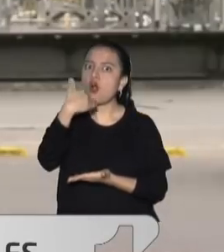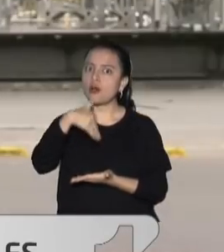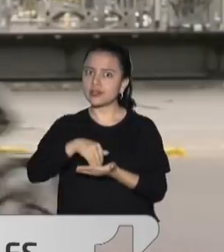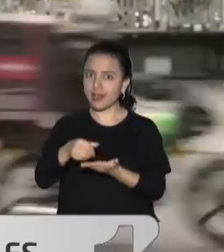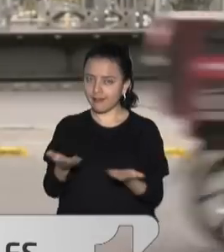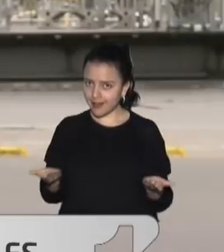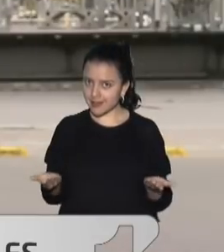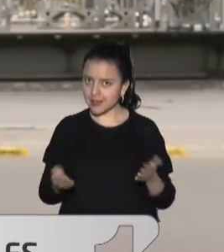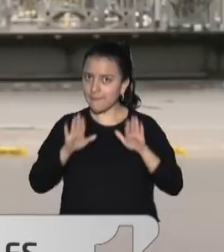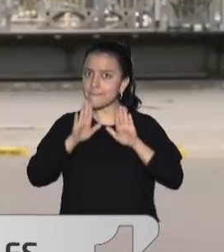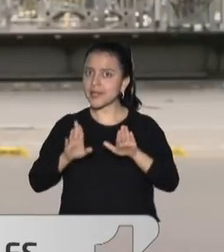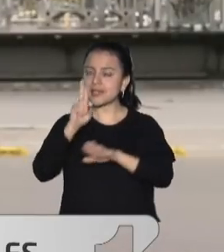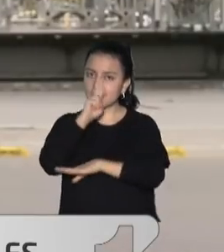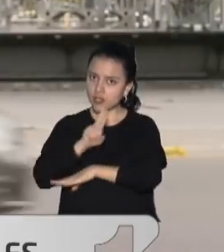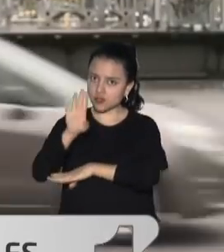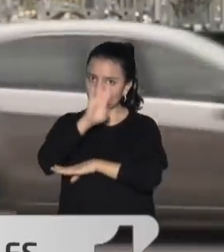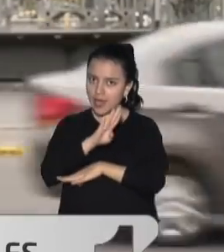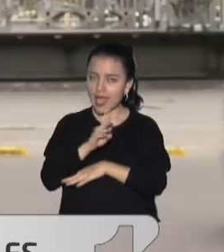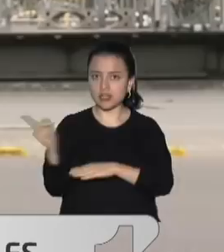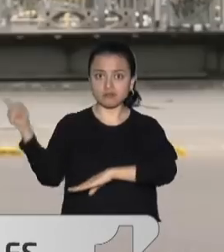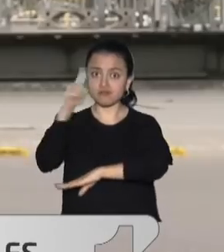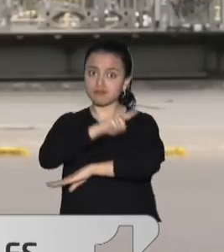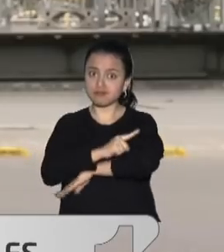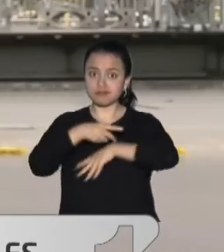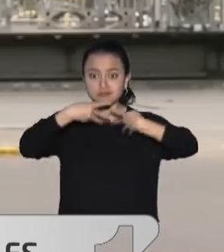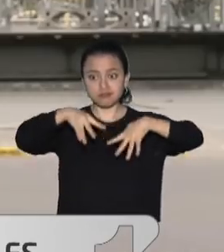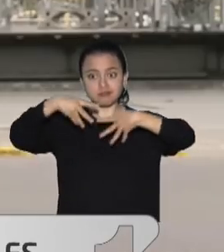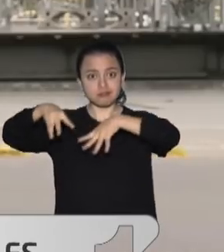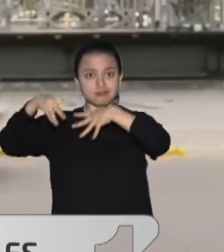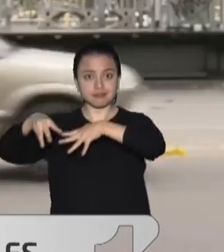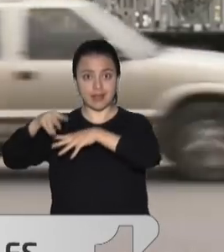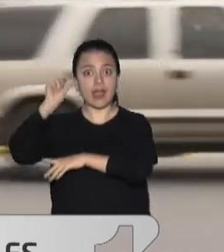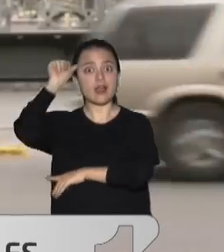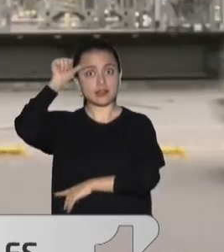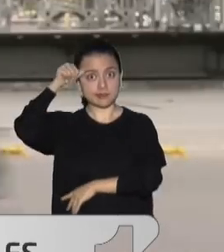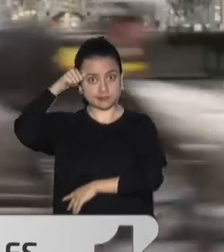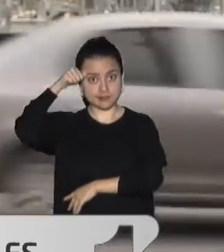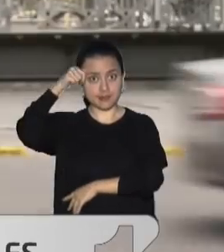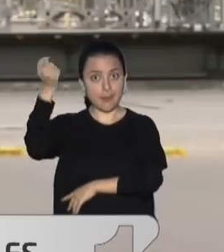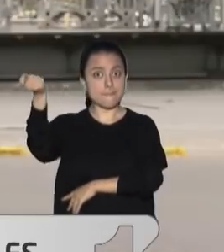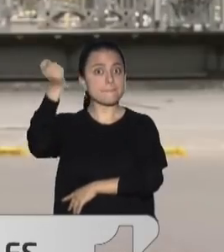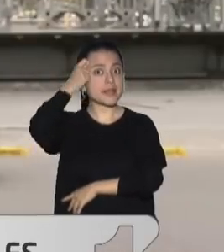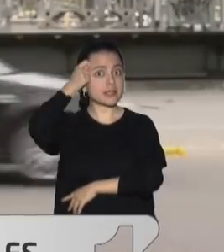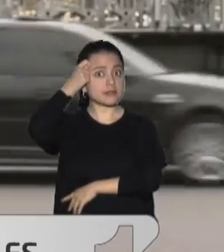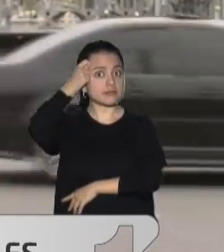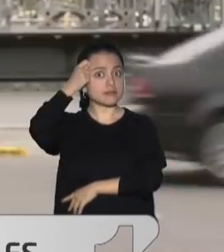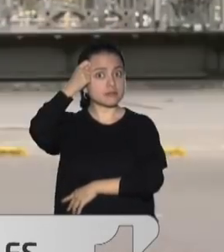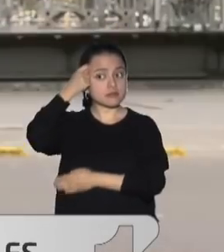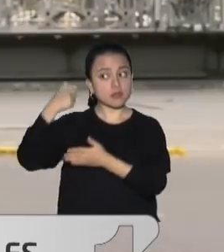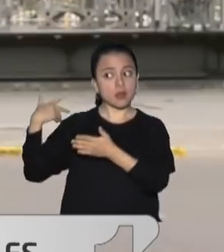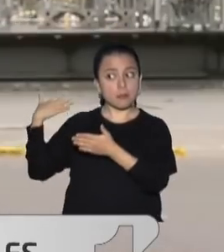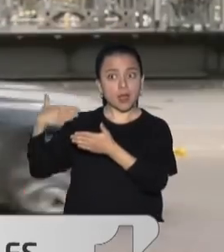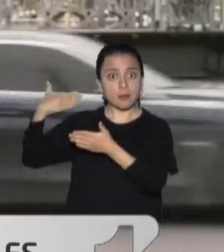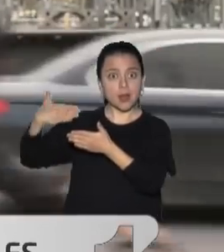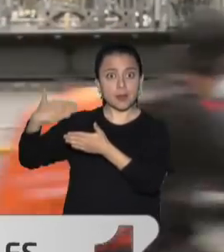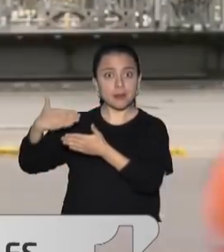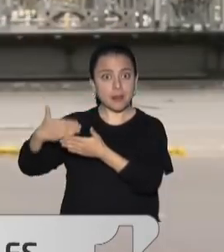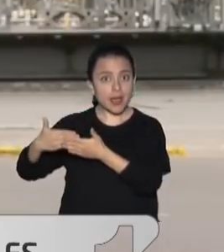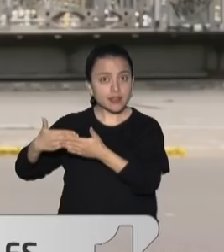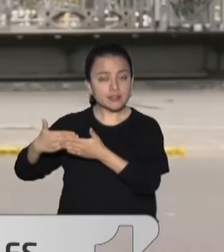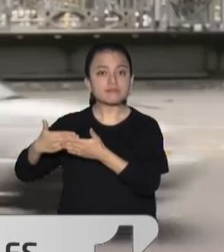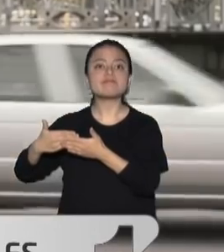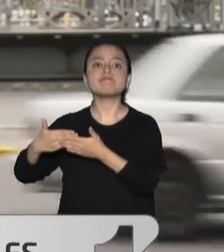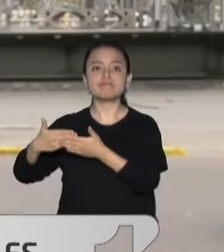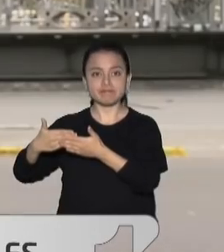paro nacional por parte de los organizadores de estas manifestaciones. Hasta la fecha se ha dicho que en